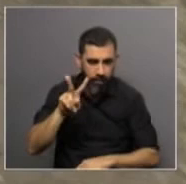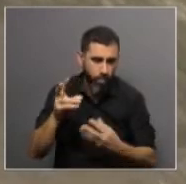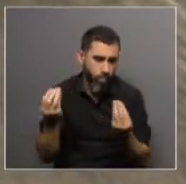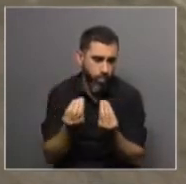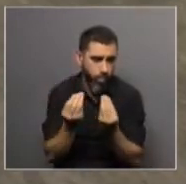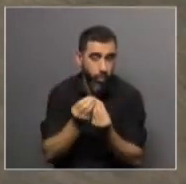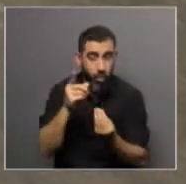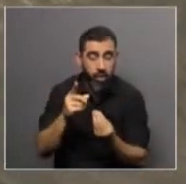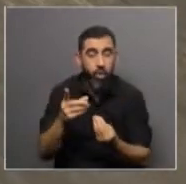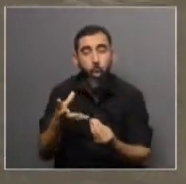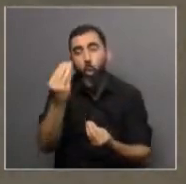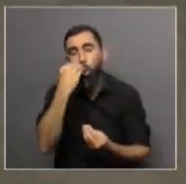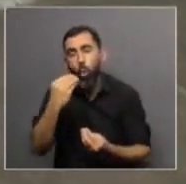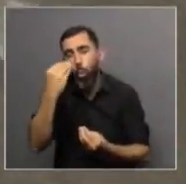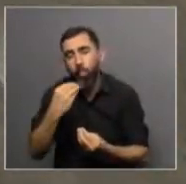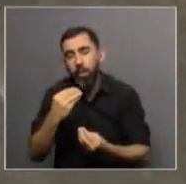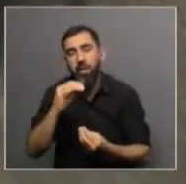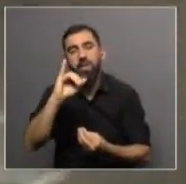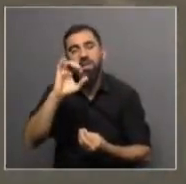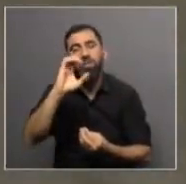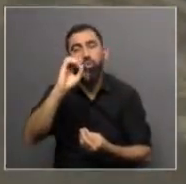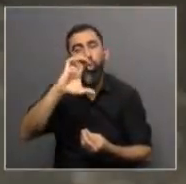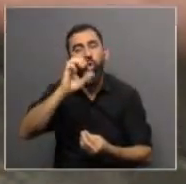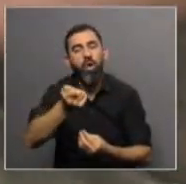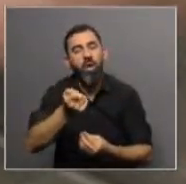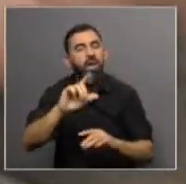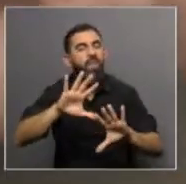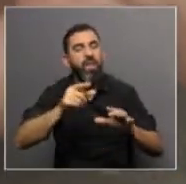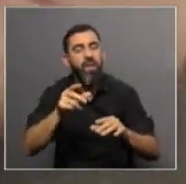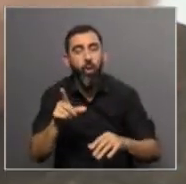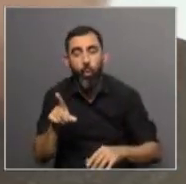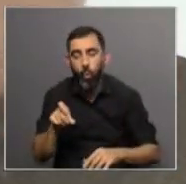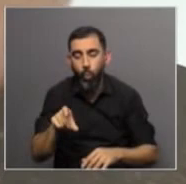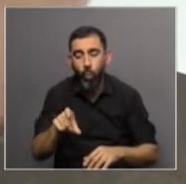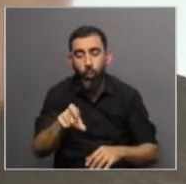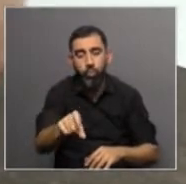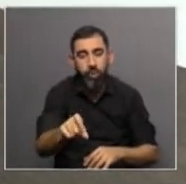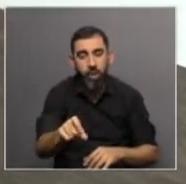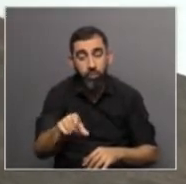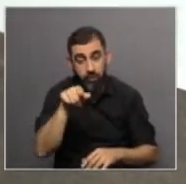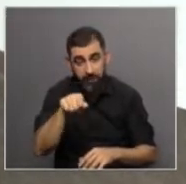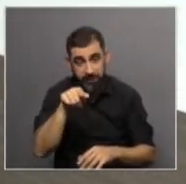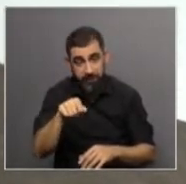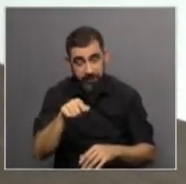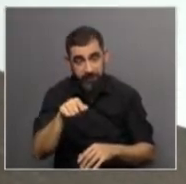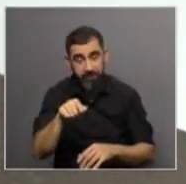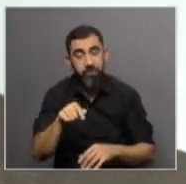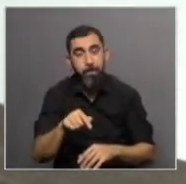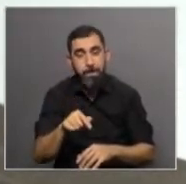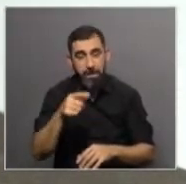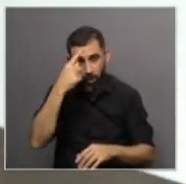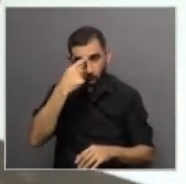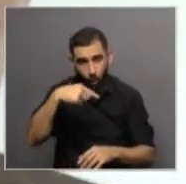ejemplo, consumen muchas isocas. Las isocas son las larvas de los bichos torito, es el escarabajo de